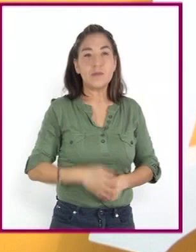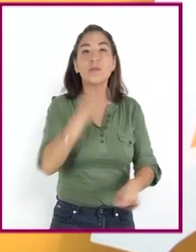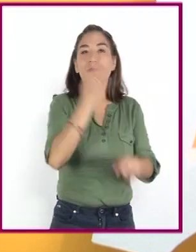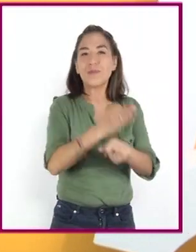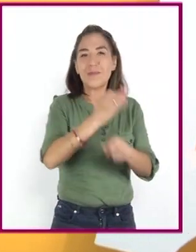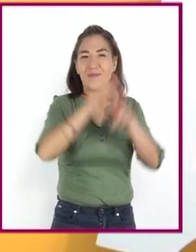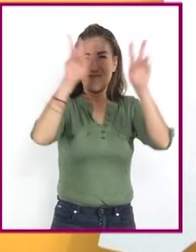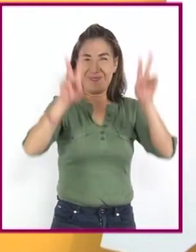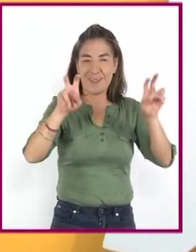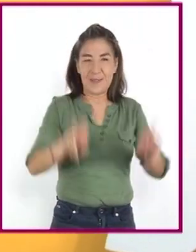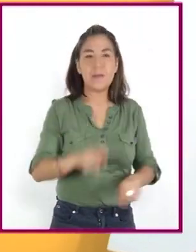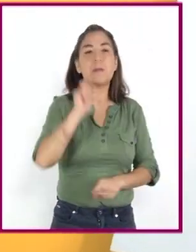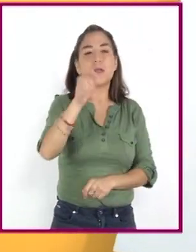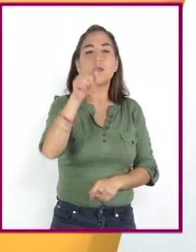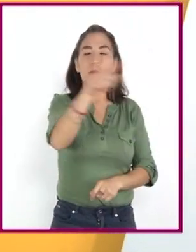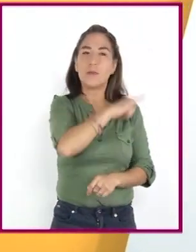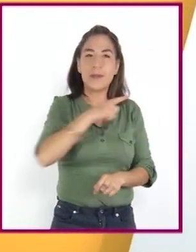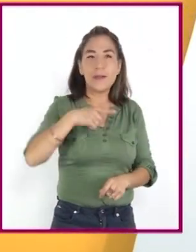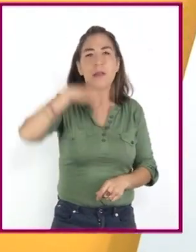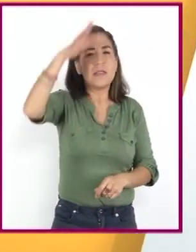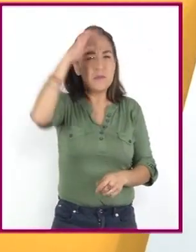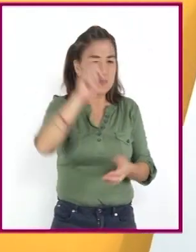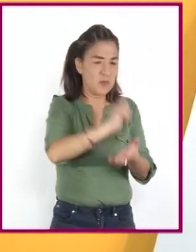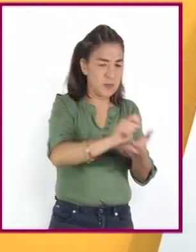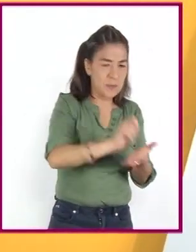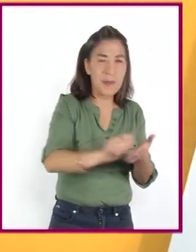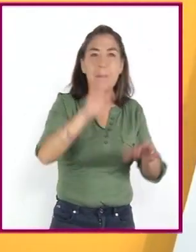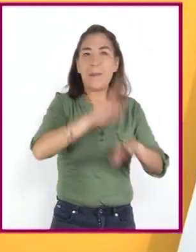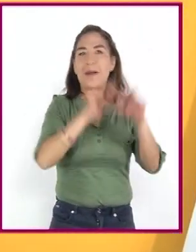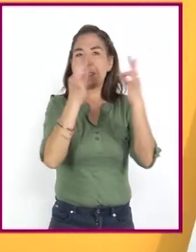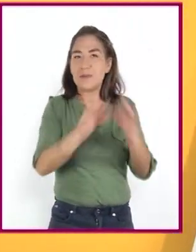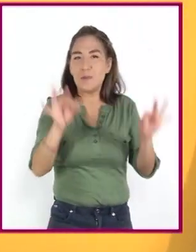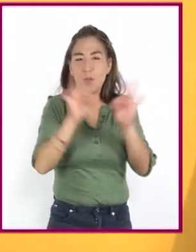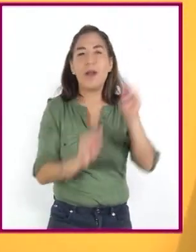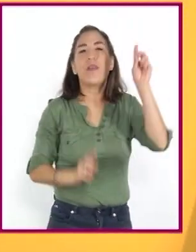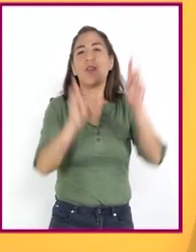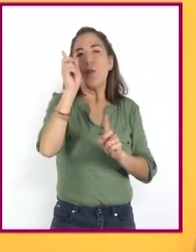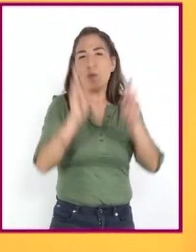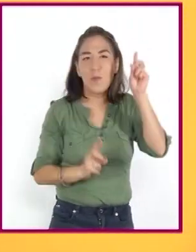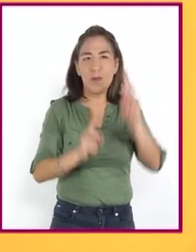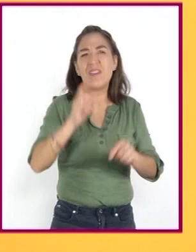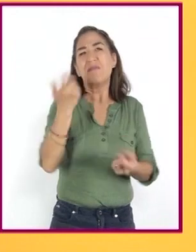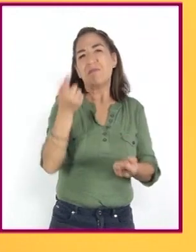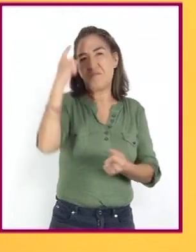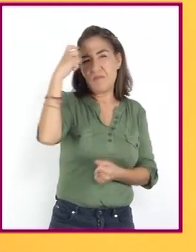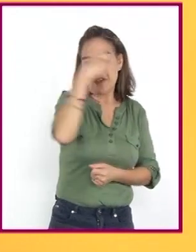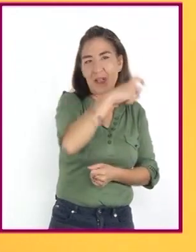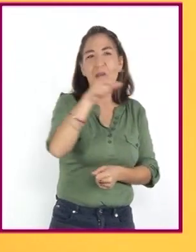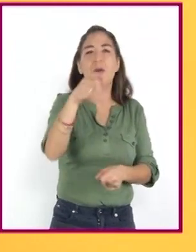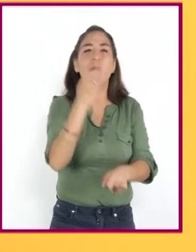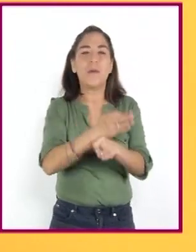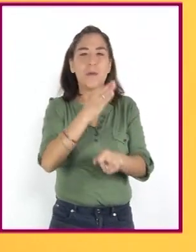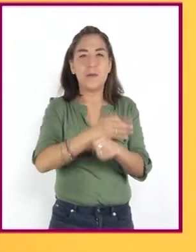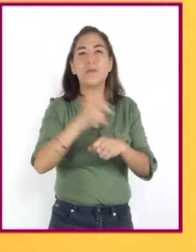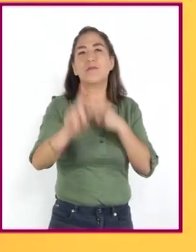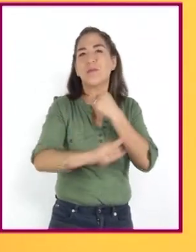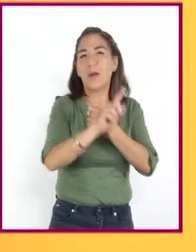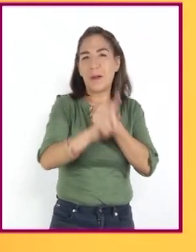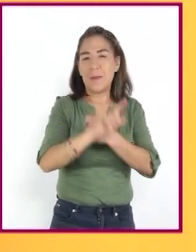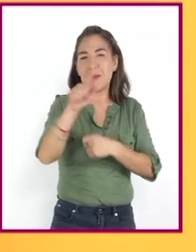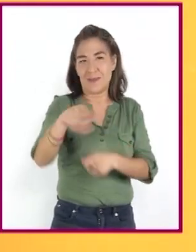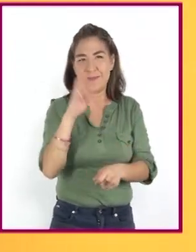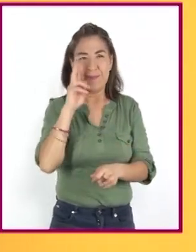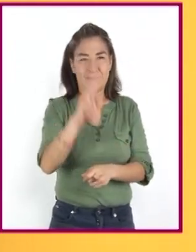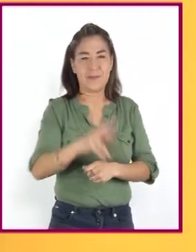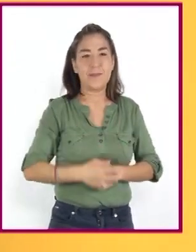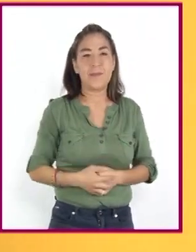los datos o aspectos que consideren relevantes, así como las dudas o las dificultades que surjan al resolver los planteamientos